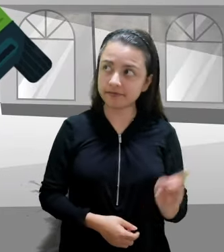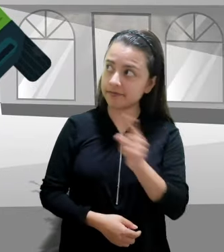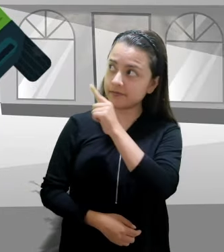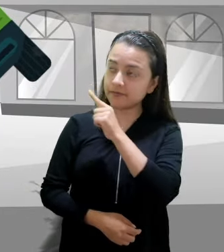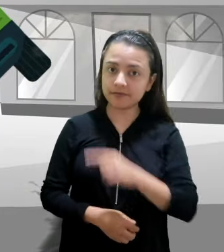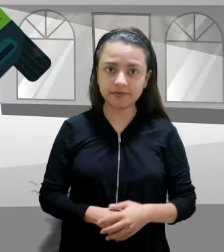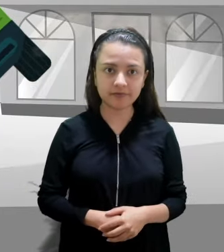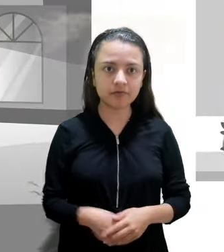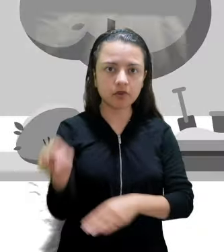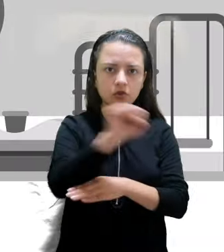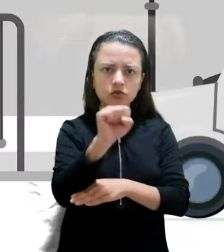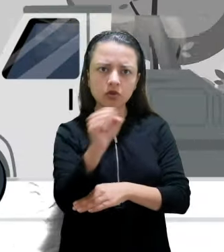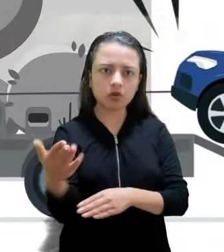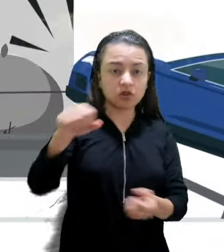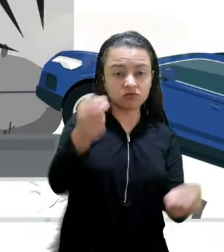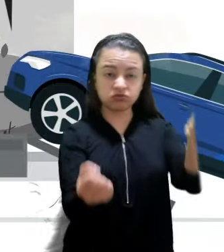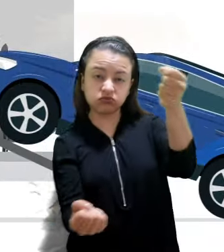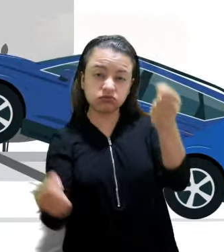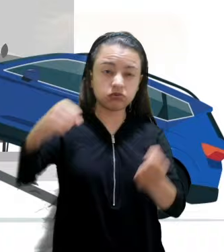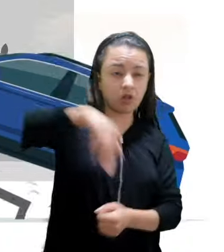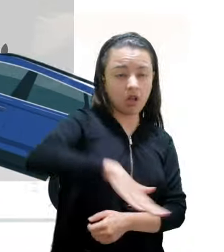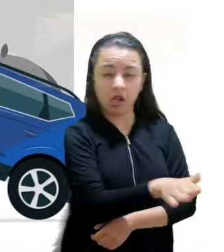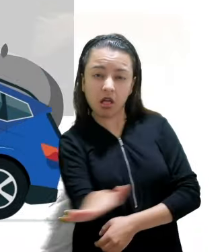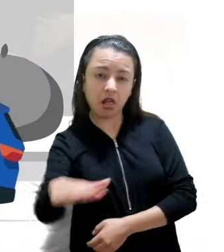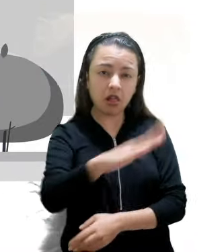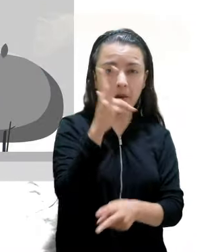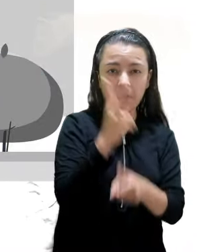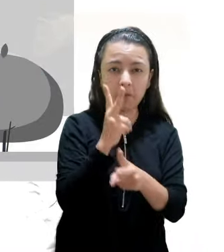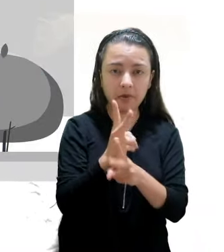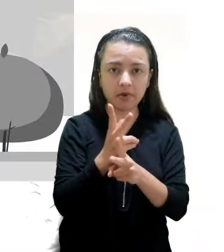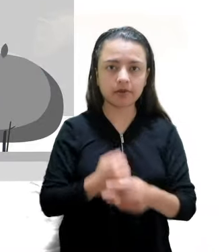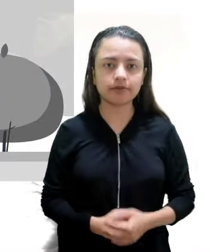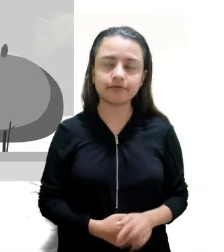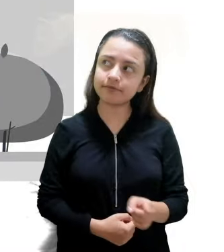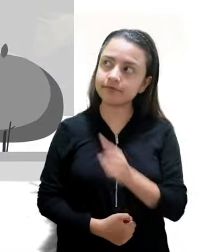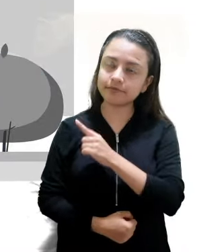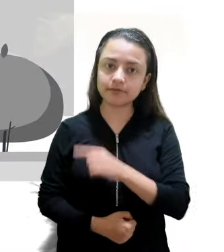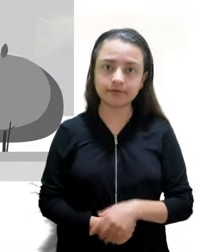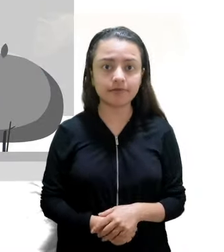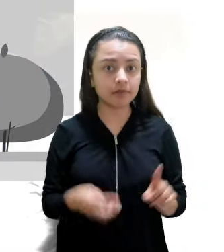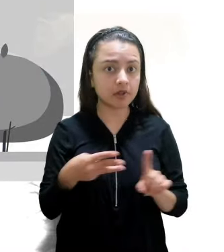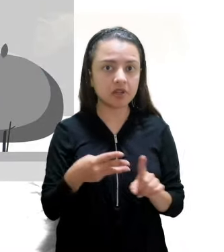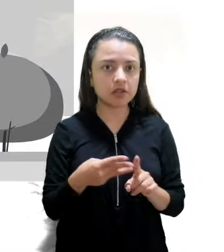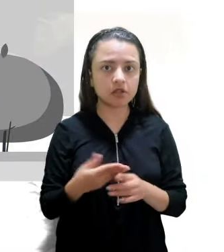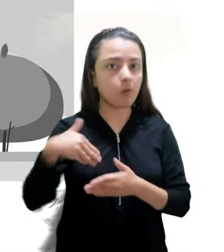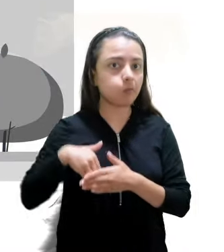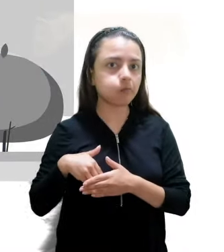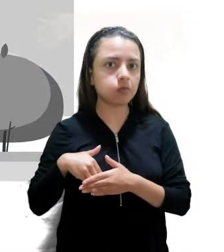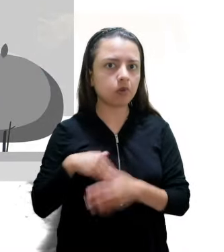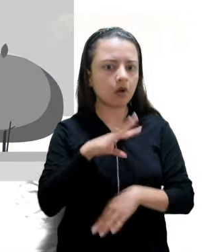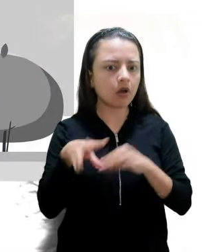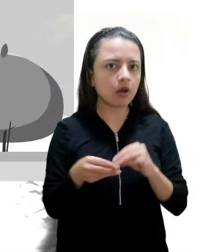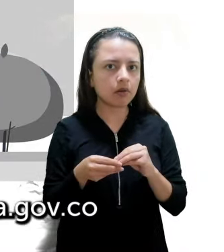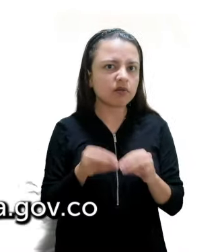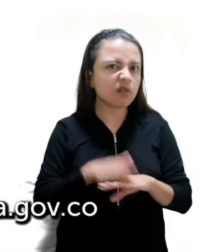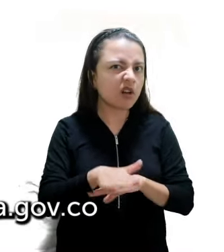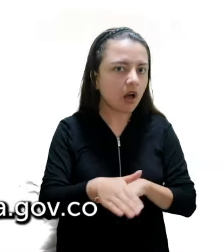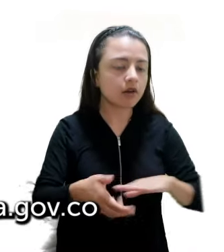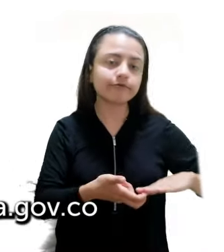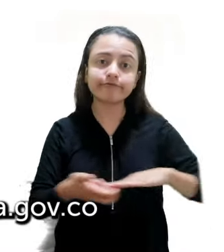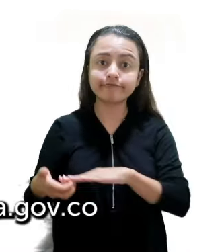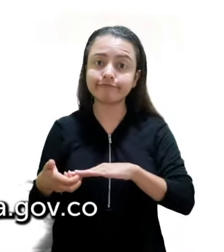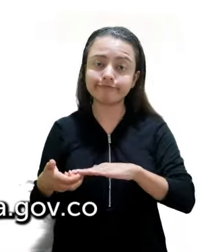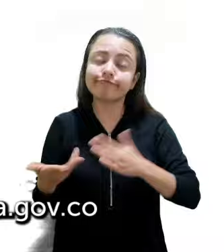realizando maniobras altamente peligrosas. H02, el conductor que no porte la licencia de tránsito, además el vehículo será inmovilizado. Para